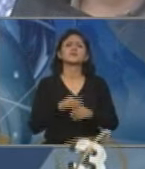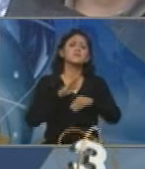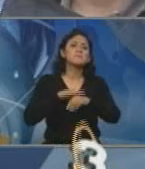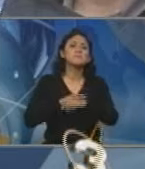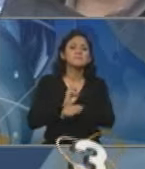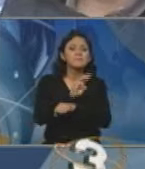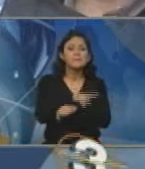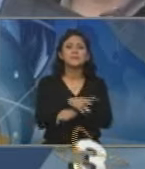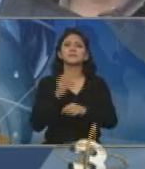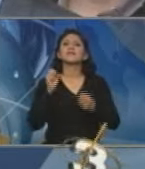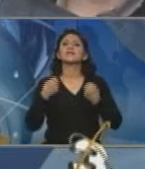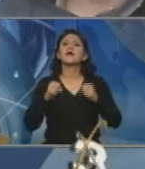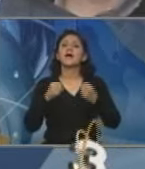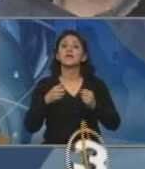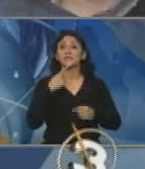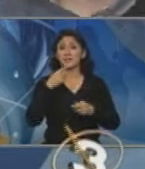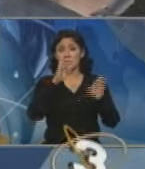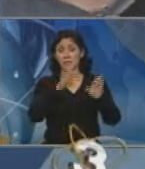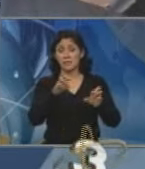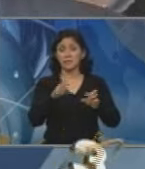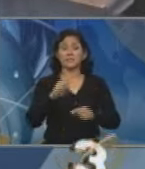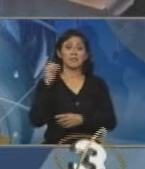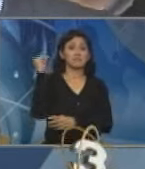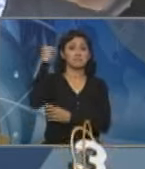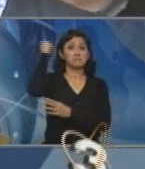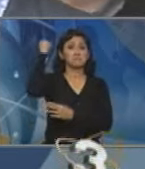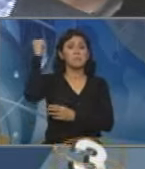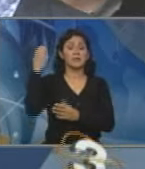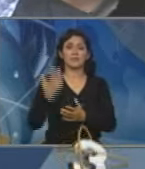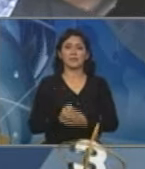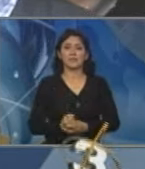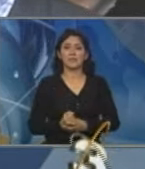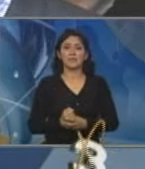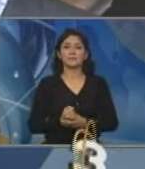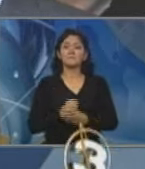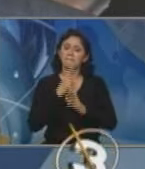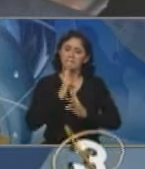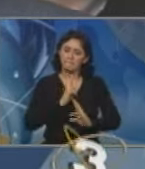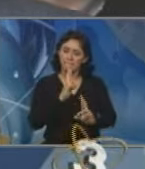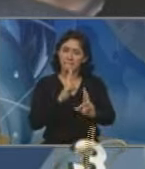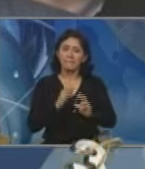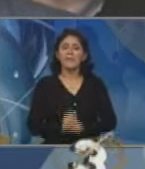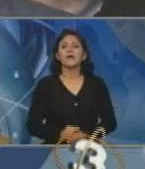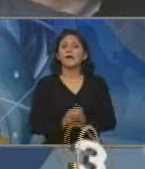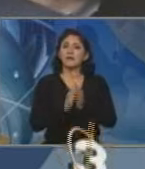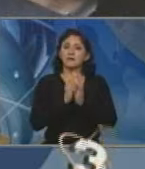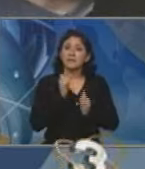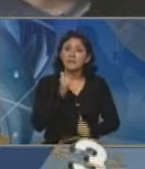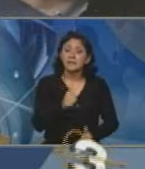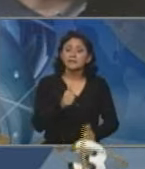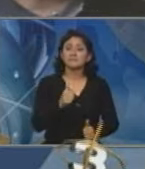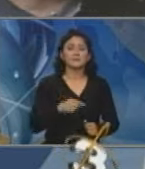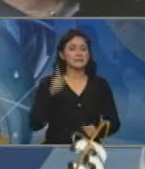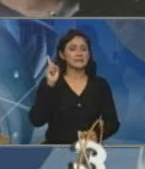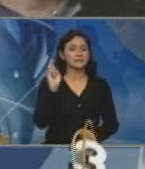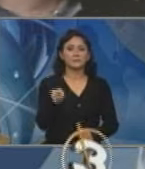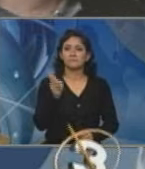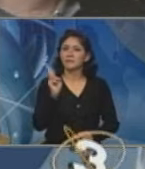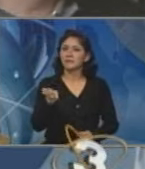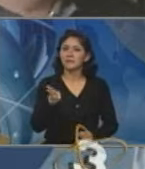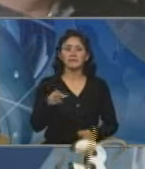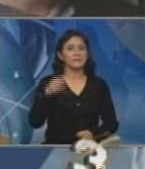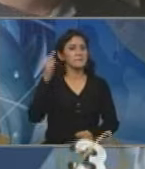dos candidatos que llegue a ser presidente? Que tengan presente siempre que no se van a